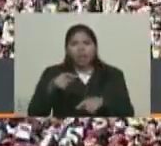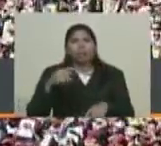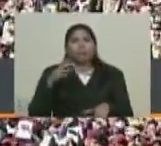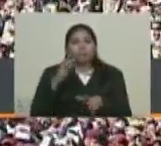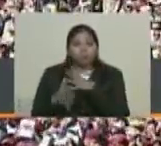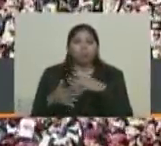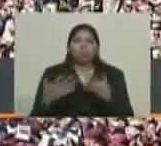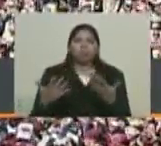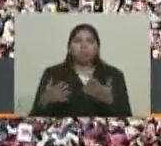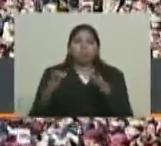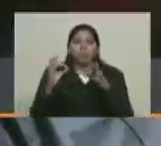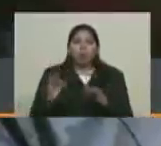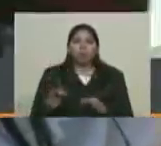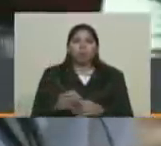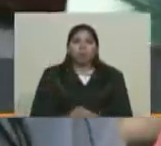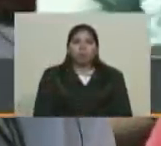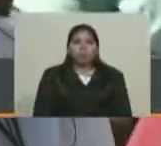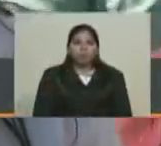pasar.